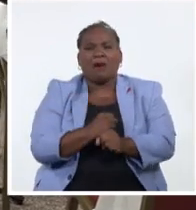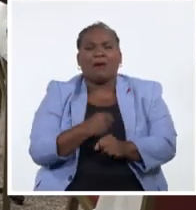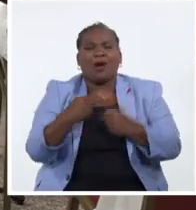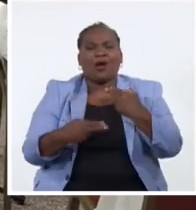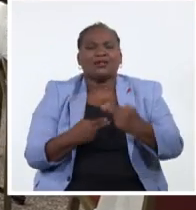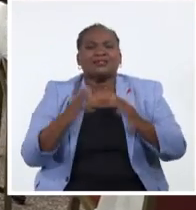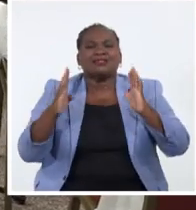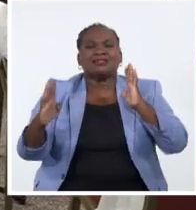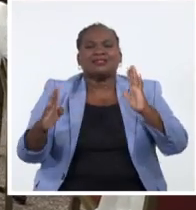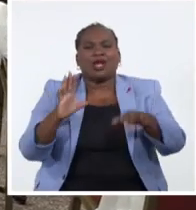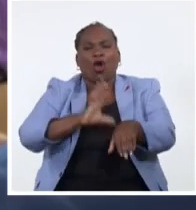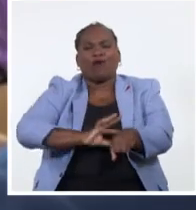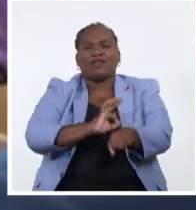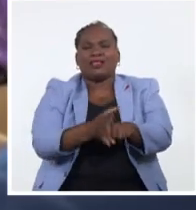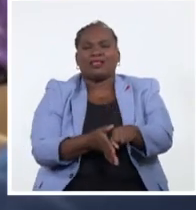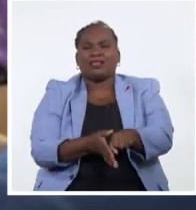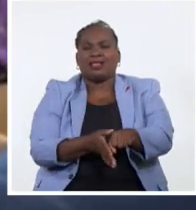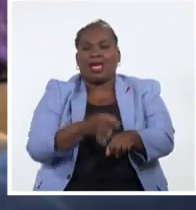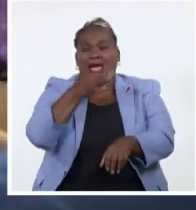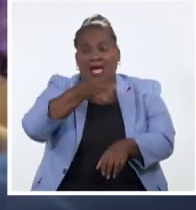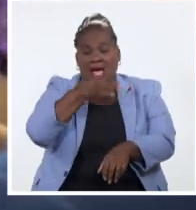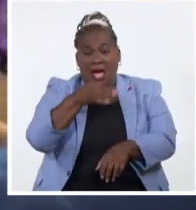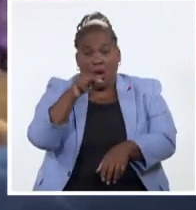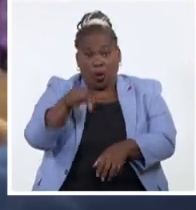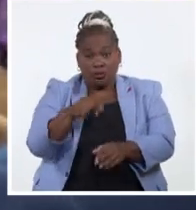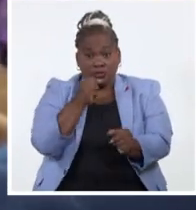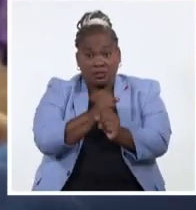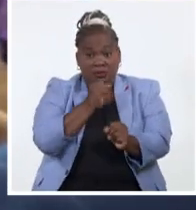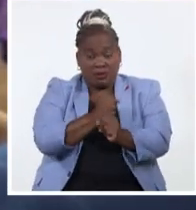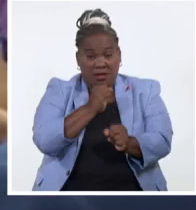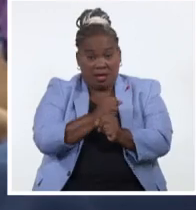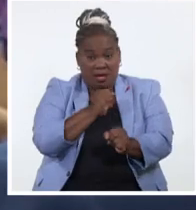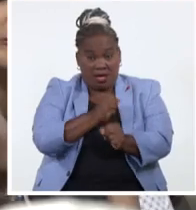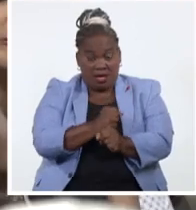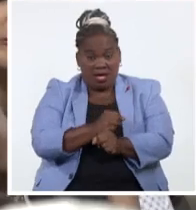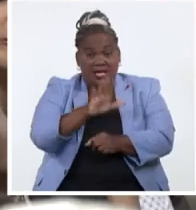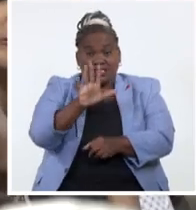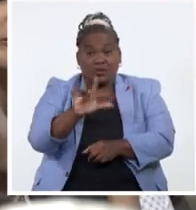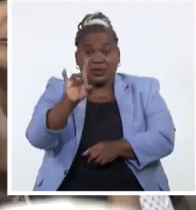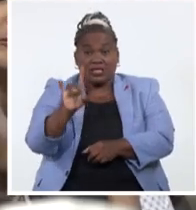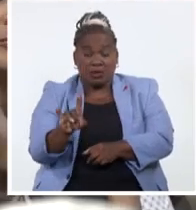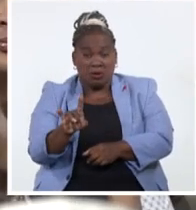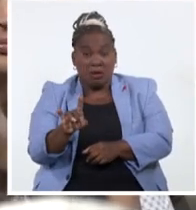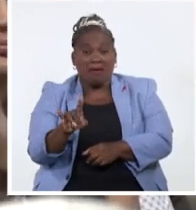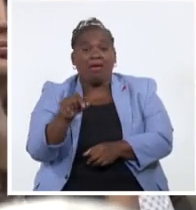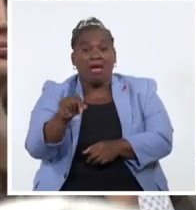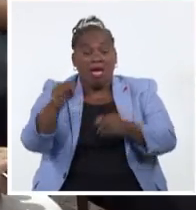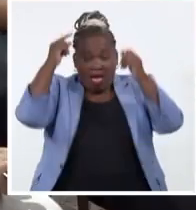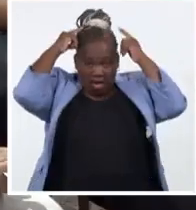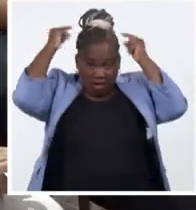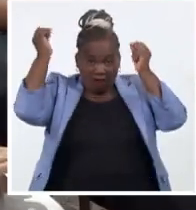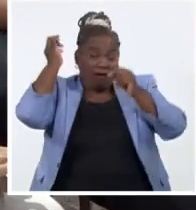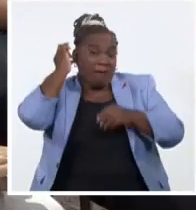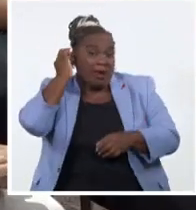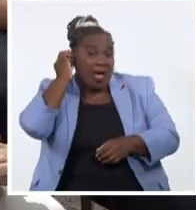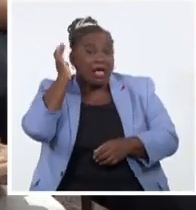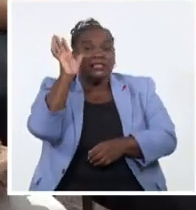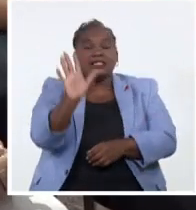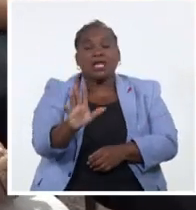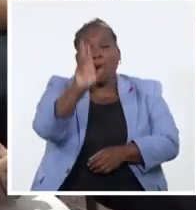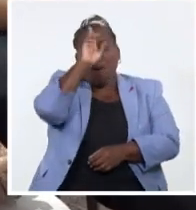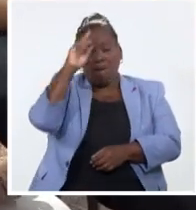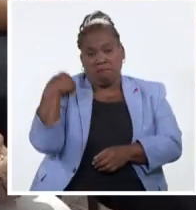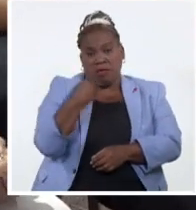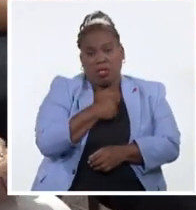etapa de la pandemia y comentaron que hoy laboran en Barbados 59 enfermeras y enfermeros cinco médicos y